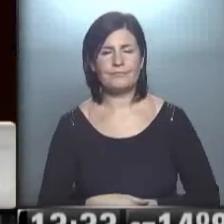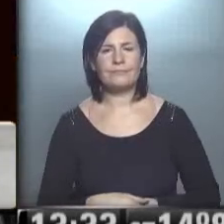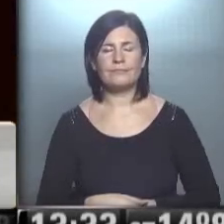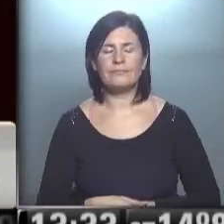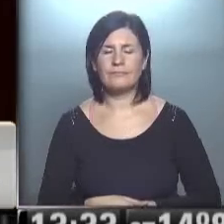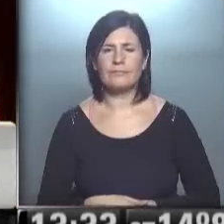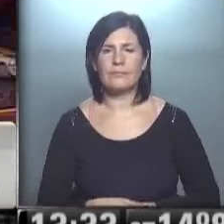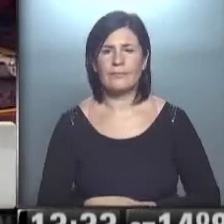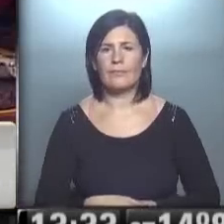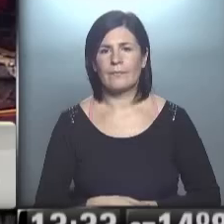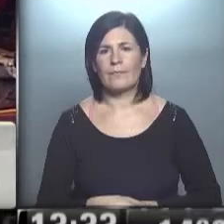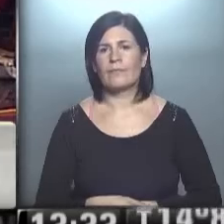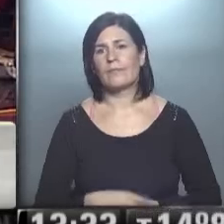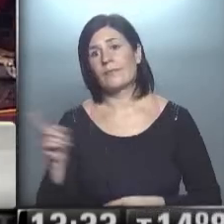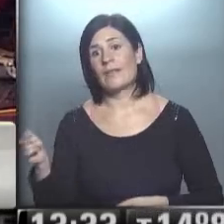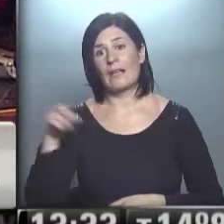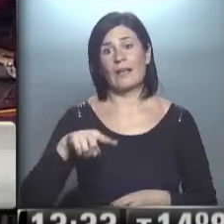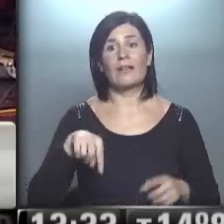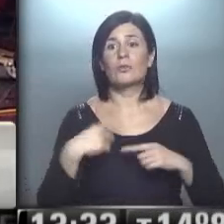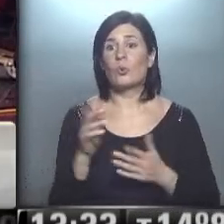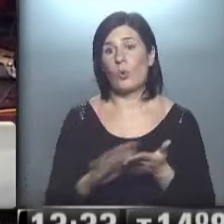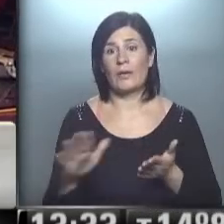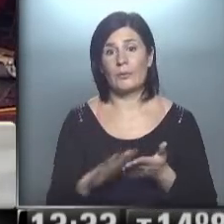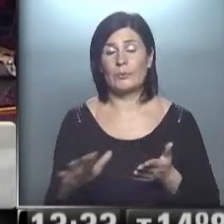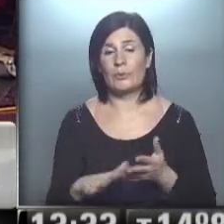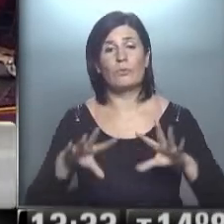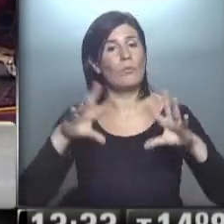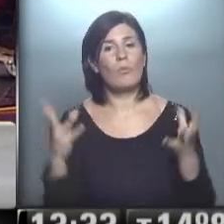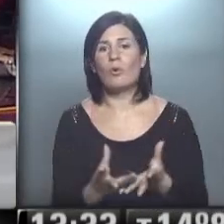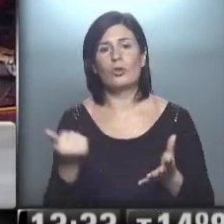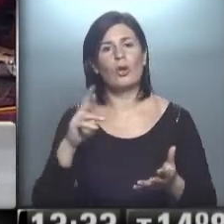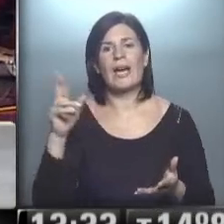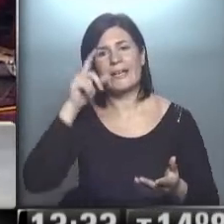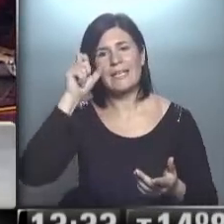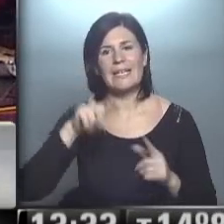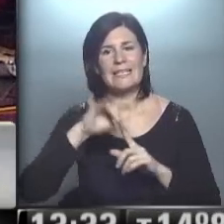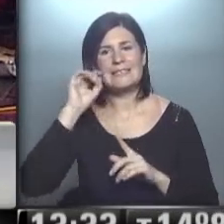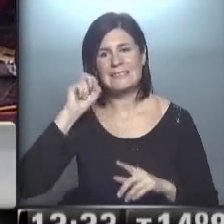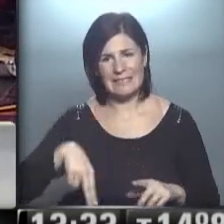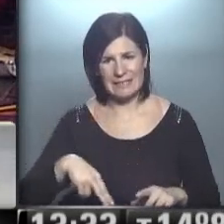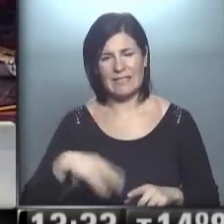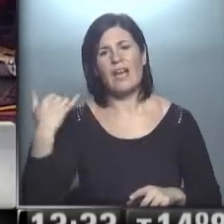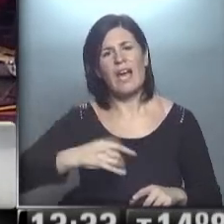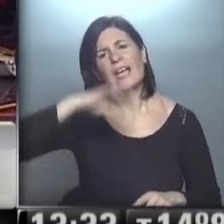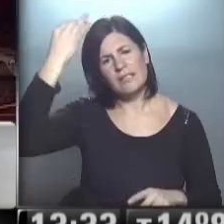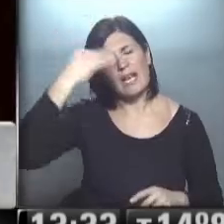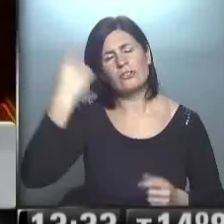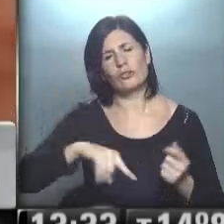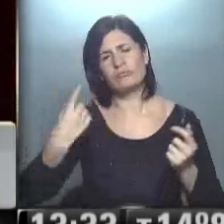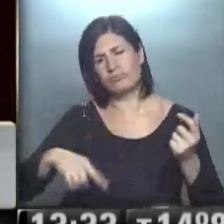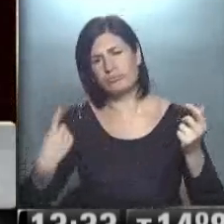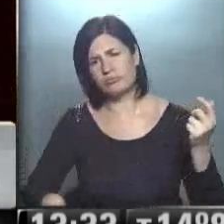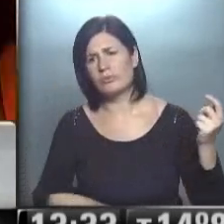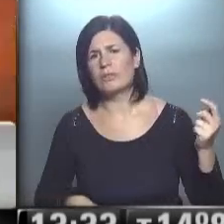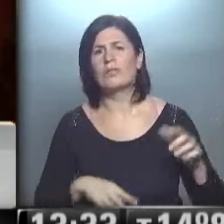clásico. De Romeo y Julieta de Bolsillo a Mundo Arlequín, que claro, los tenemos con muchas funciones en el Chacarere Anteatre en estos días de vacaciones, jugando